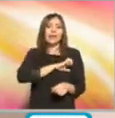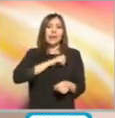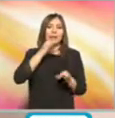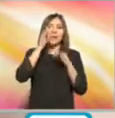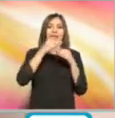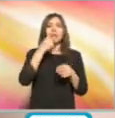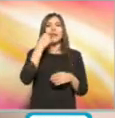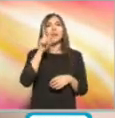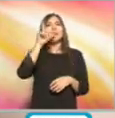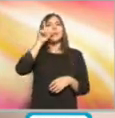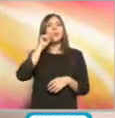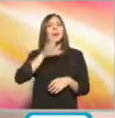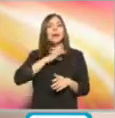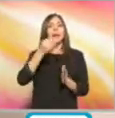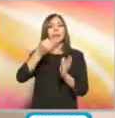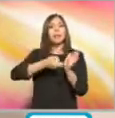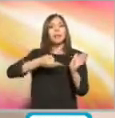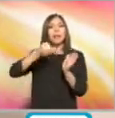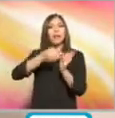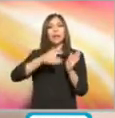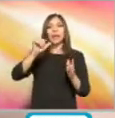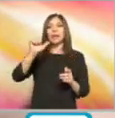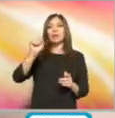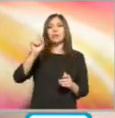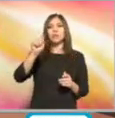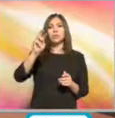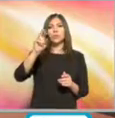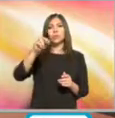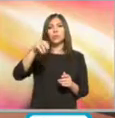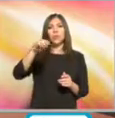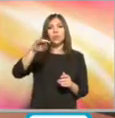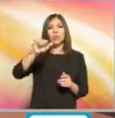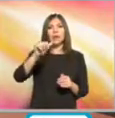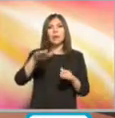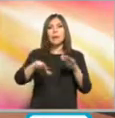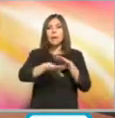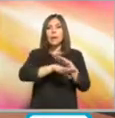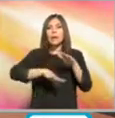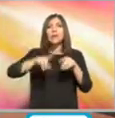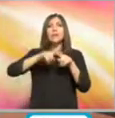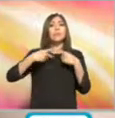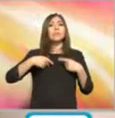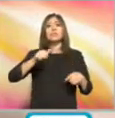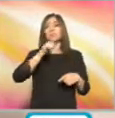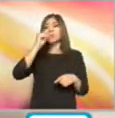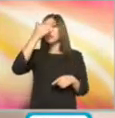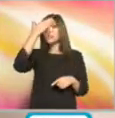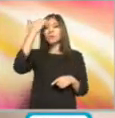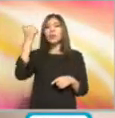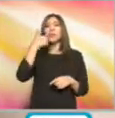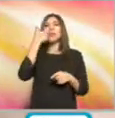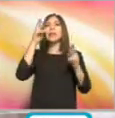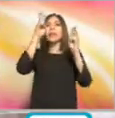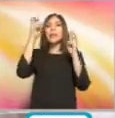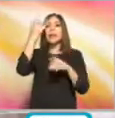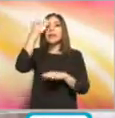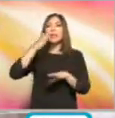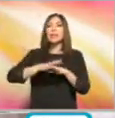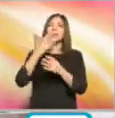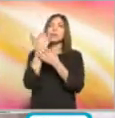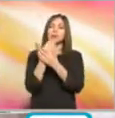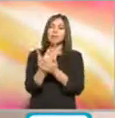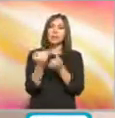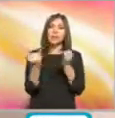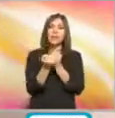ejemplo, mañana un taller de astronomía básica para los que no sepan mucho y quieran entrar en el tema. Los esperamos ahí. Aparte